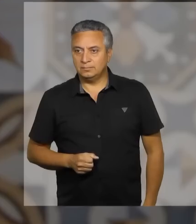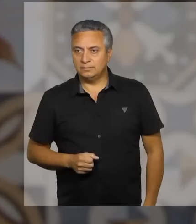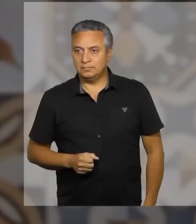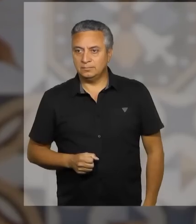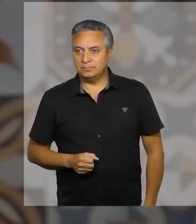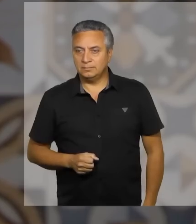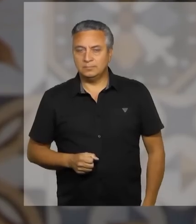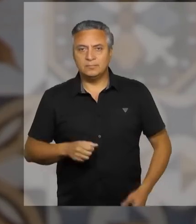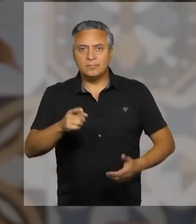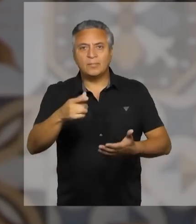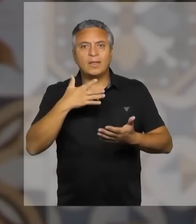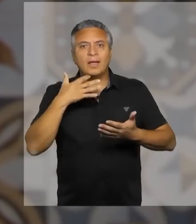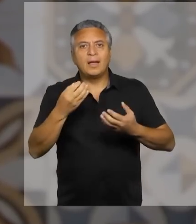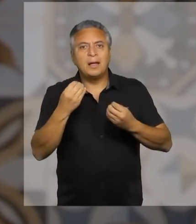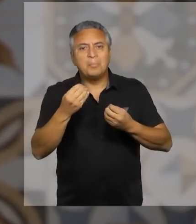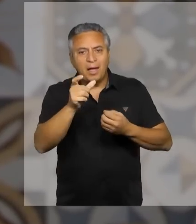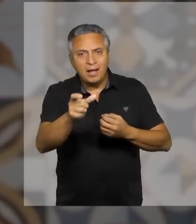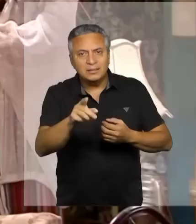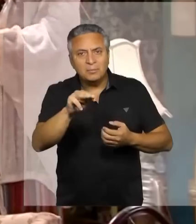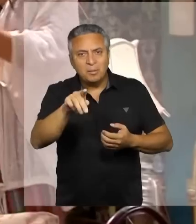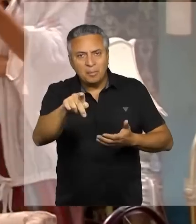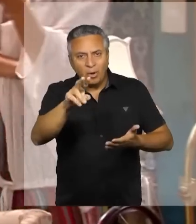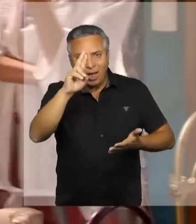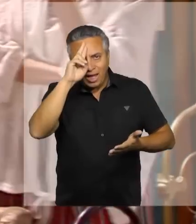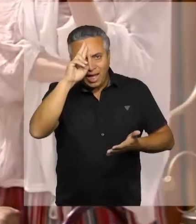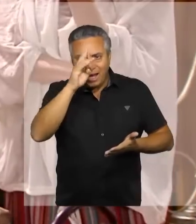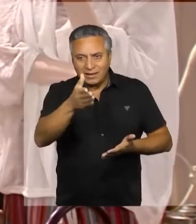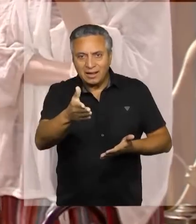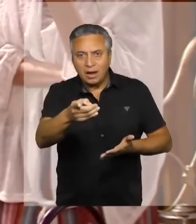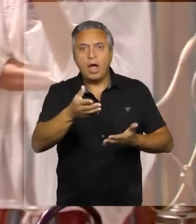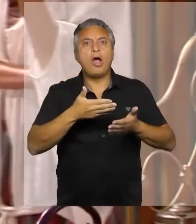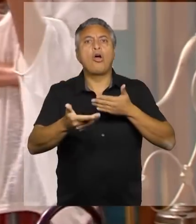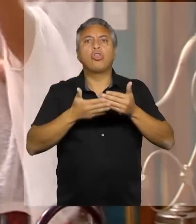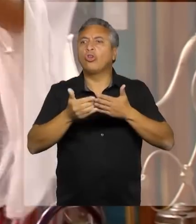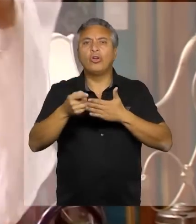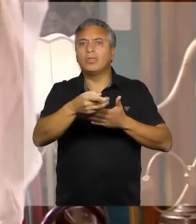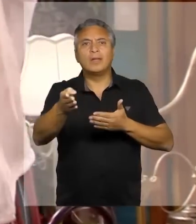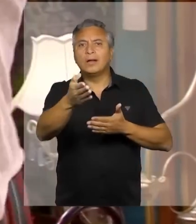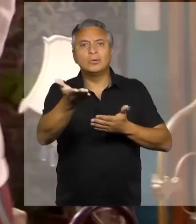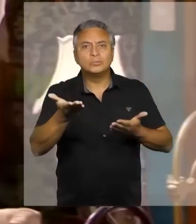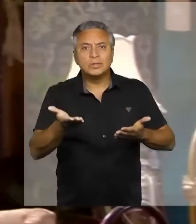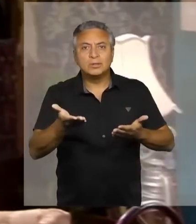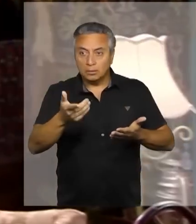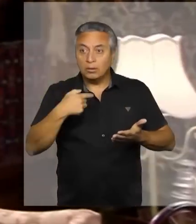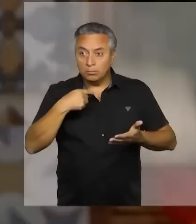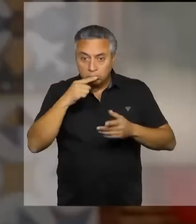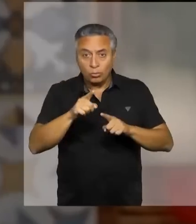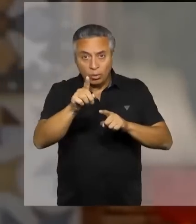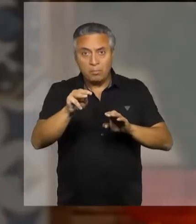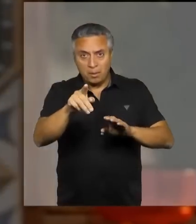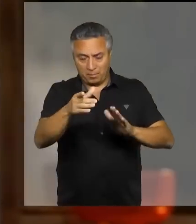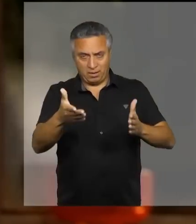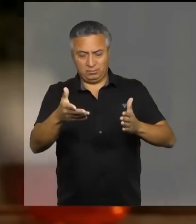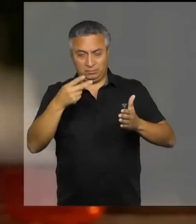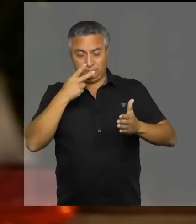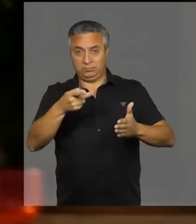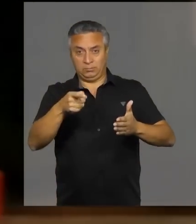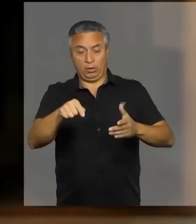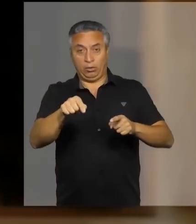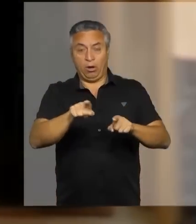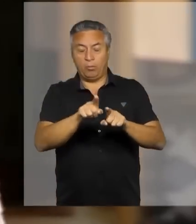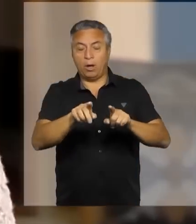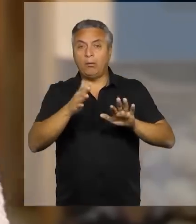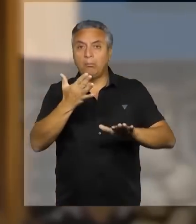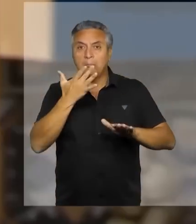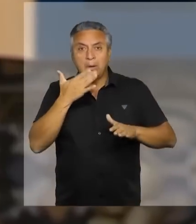¿Qué le pasa, mamá? Está súper rara. ¿A dónde anda usted? Le digo a mamá que iba a pegar el techo y ahora no me dice nada.